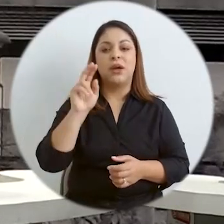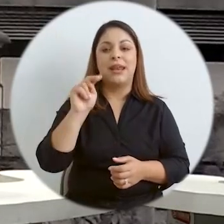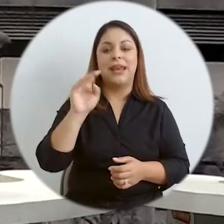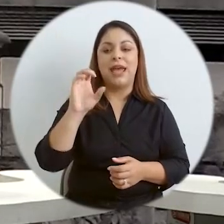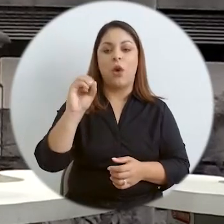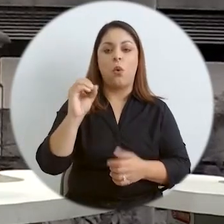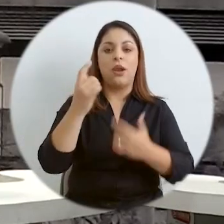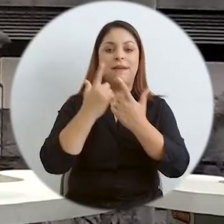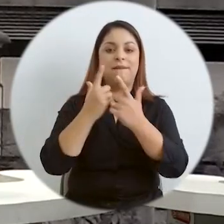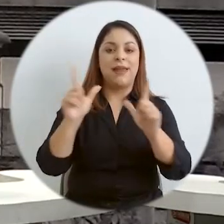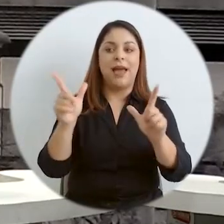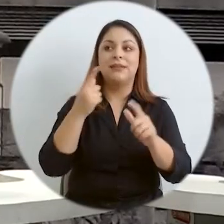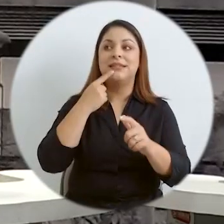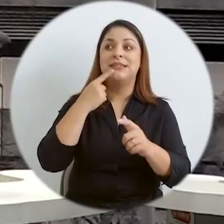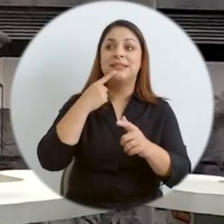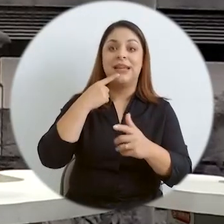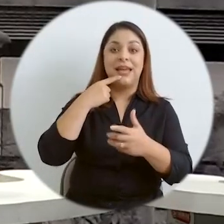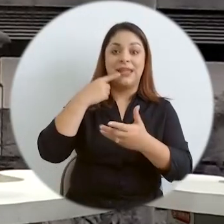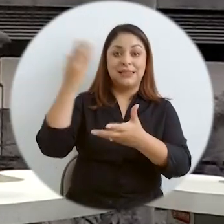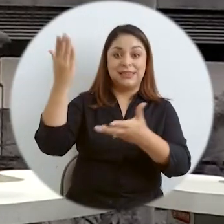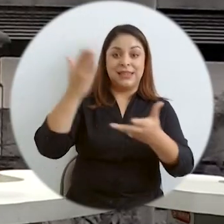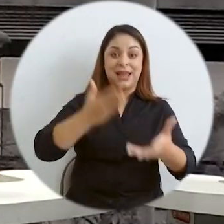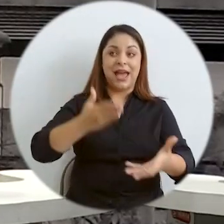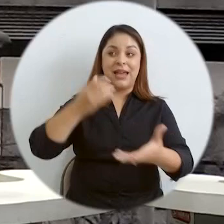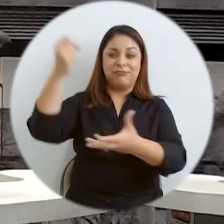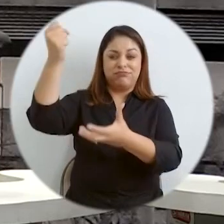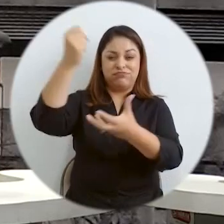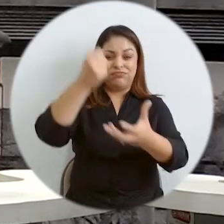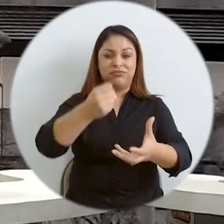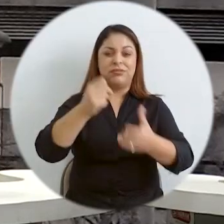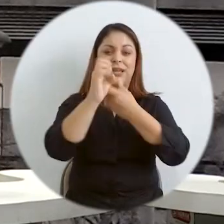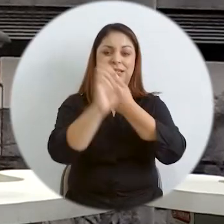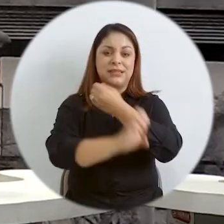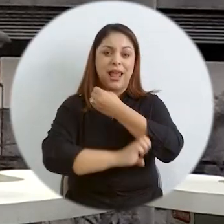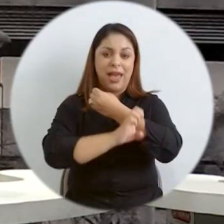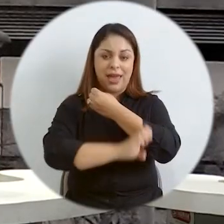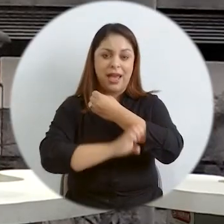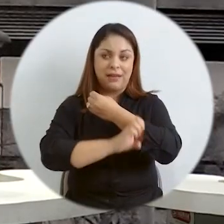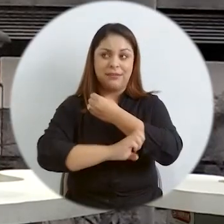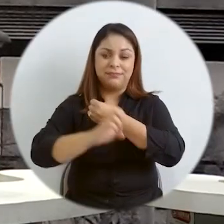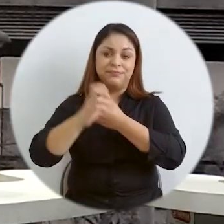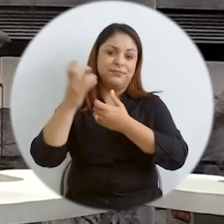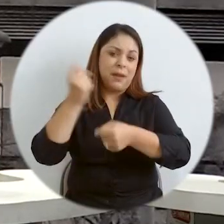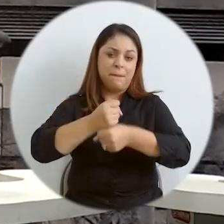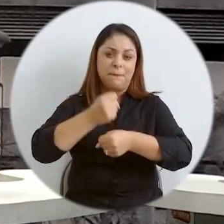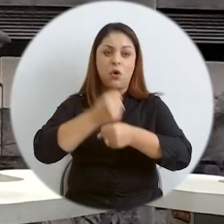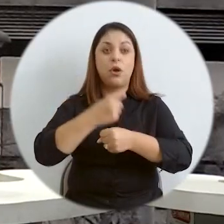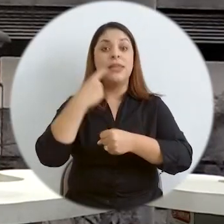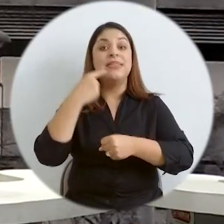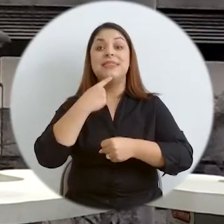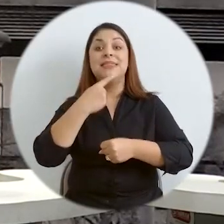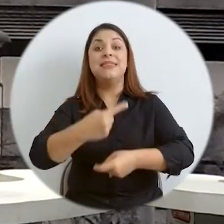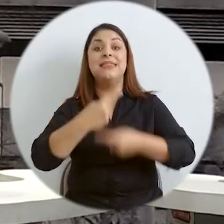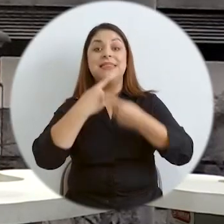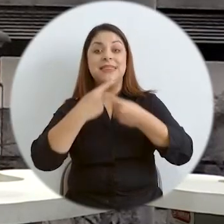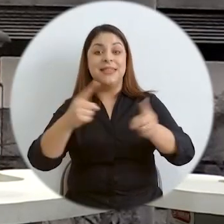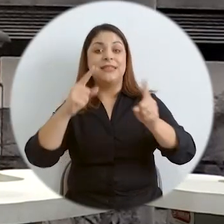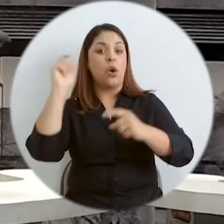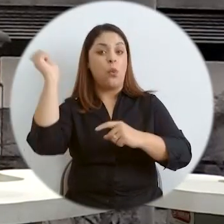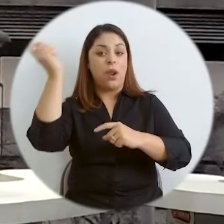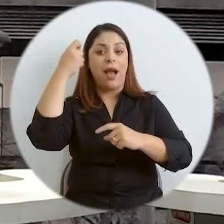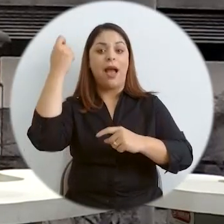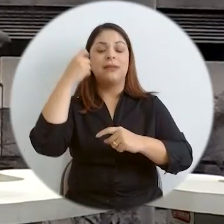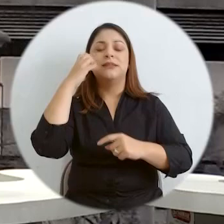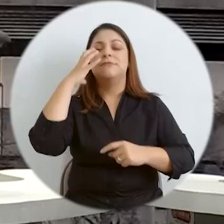llevar inversión extranjera directa, vamos a llevar empleos, y Guanacaste va a ser un paraíso. Eso ya se sabe y los números